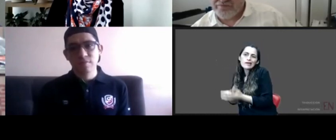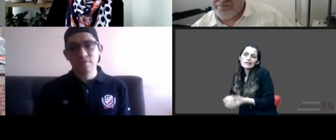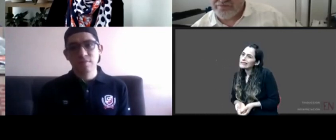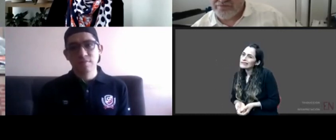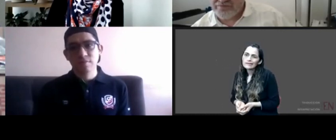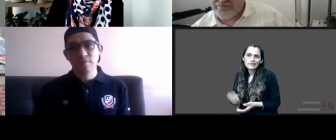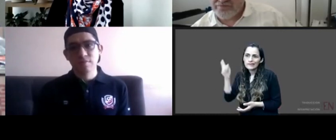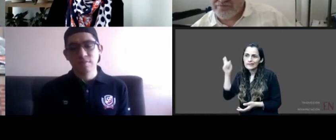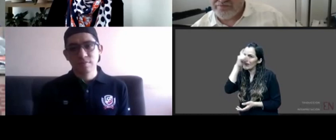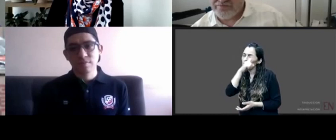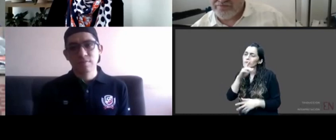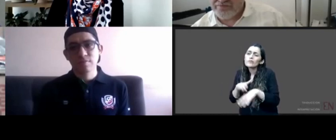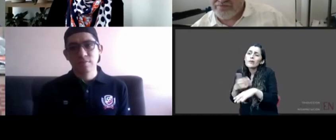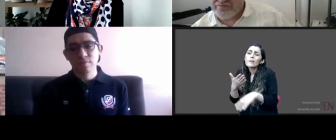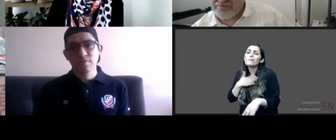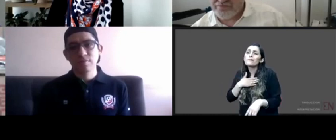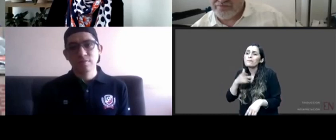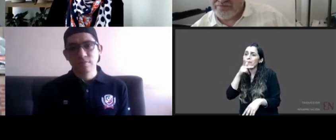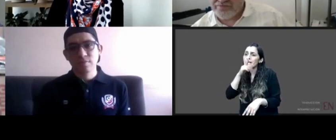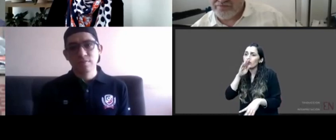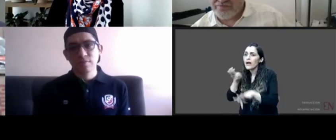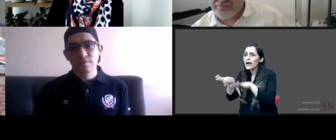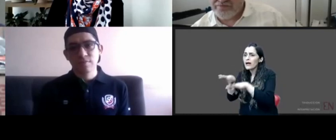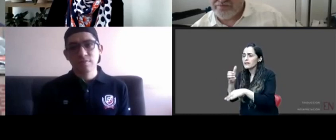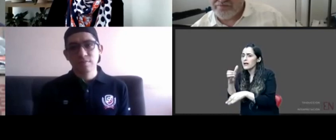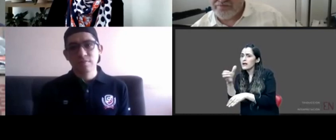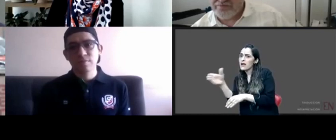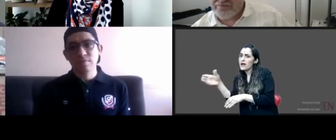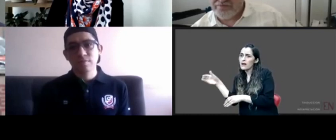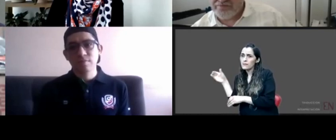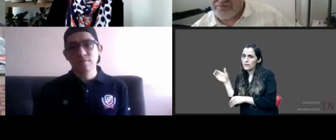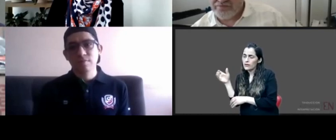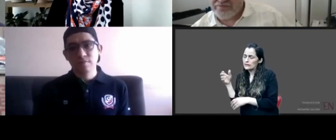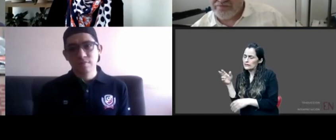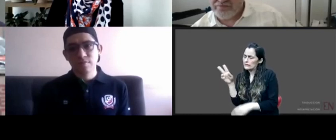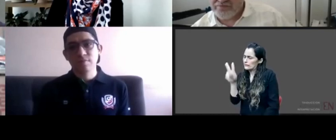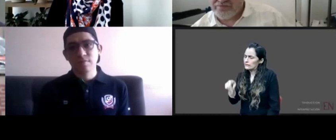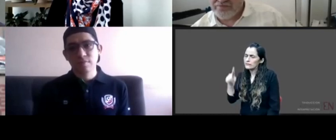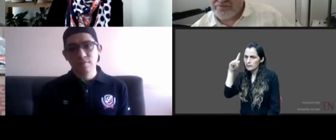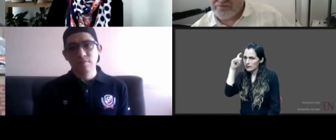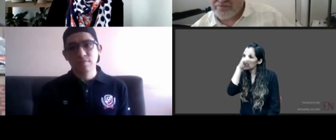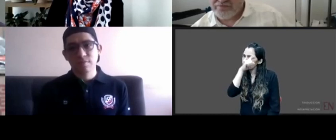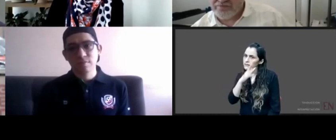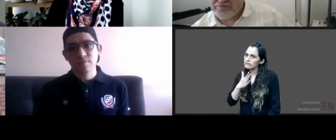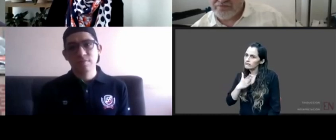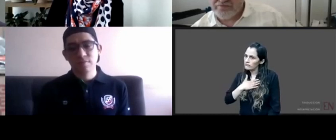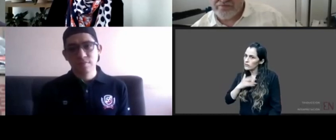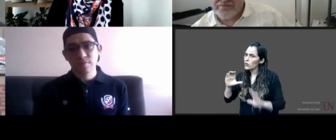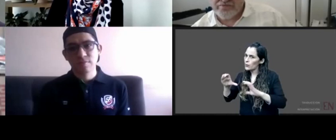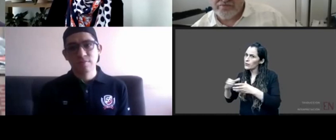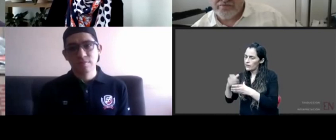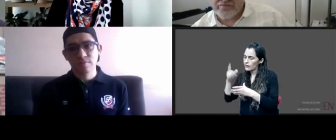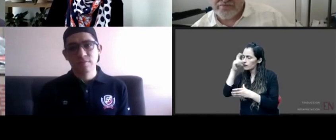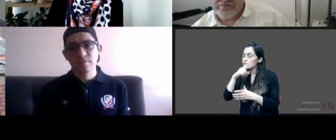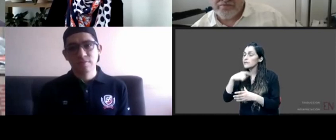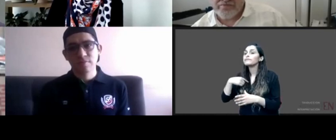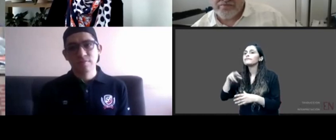el campo, y es muy difícil la situación en mi comunidad.